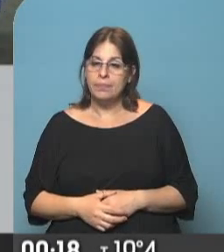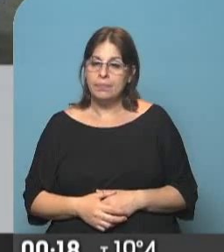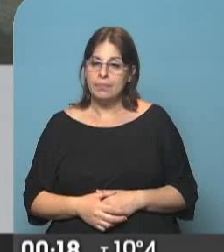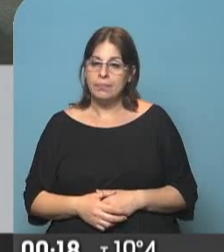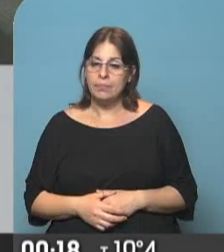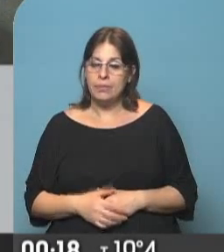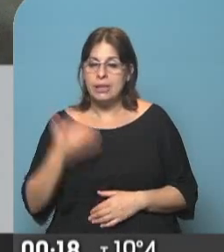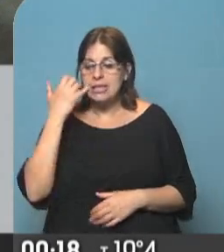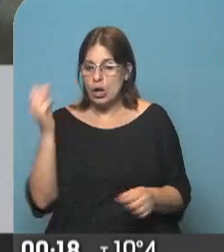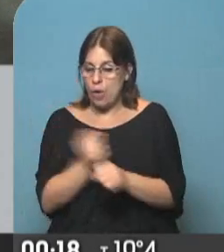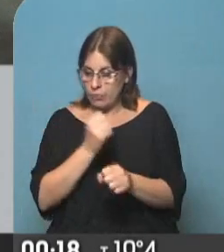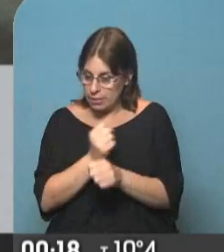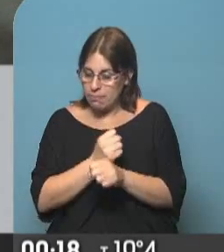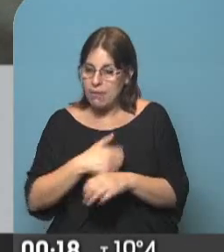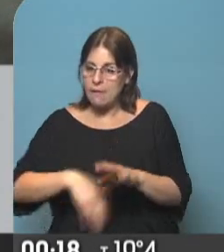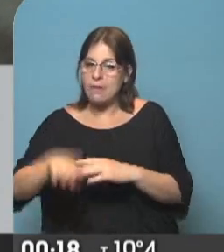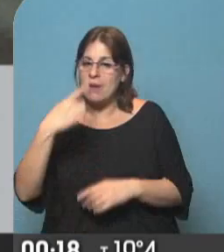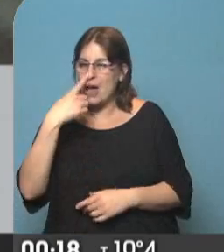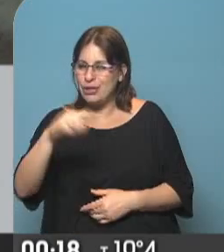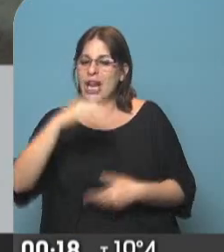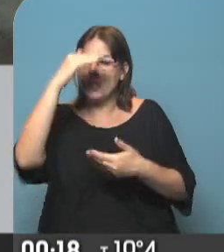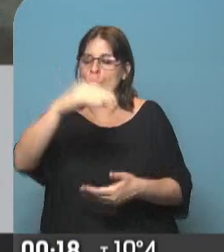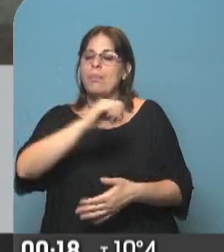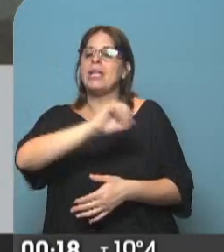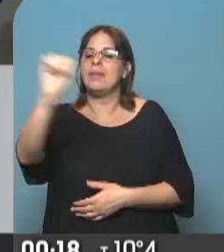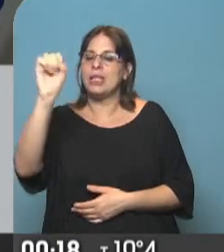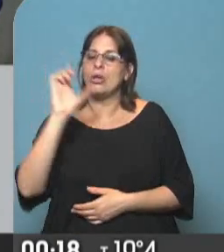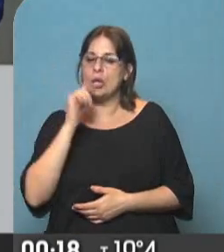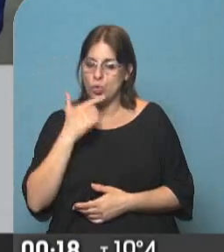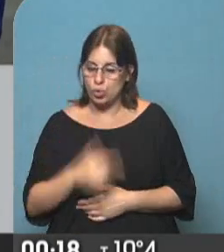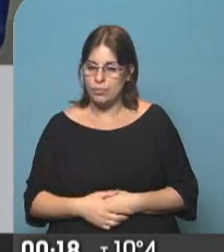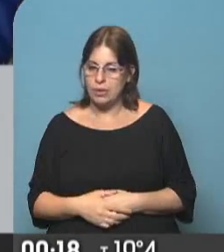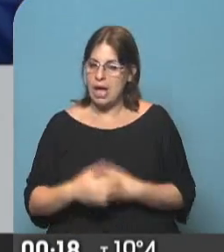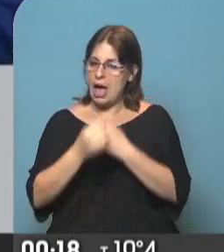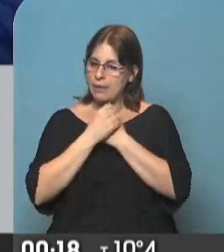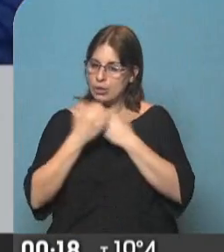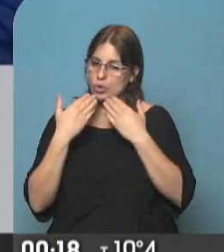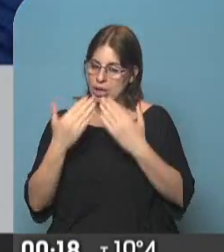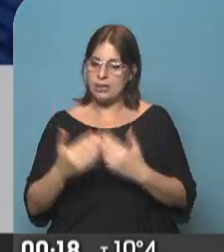bueno, ya lo confirmó, va a jugar la final de la Copa Libertadores. Abrazo, Eduardo, gracias.